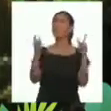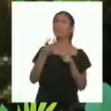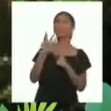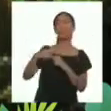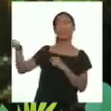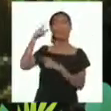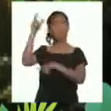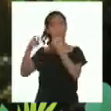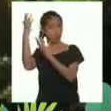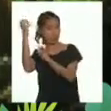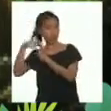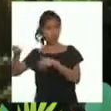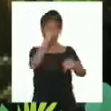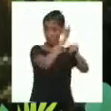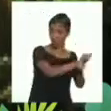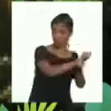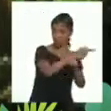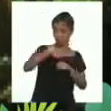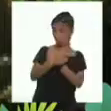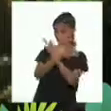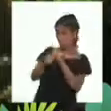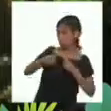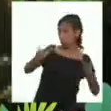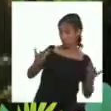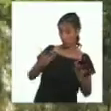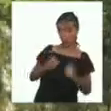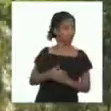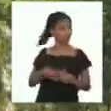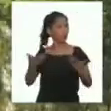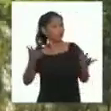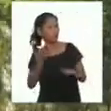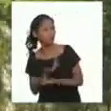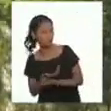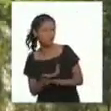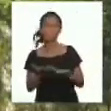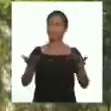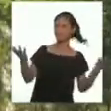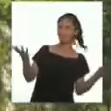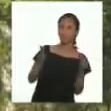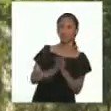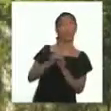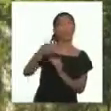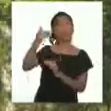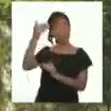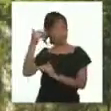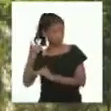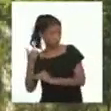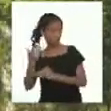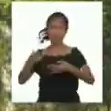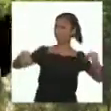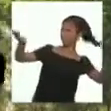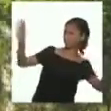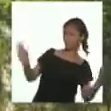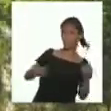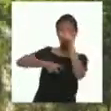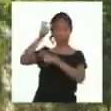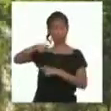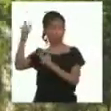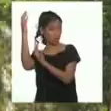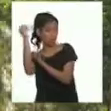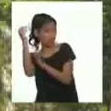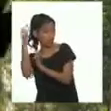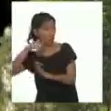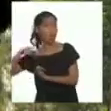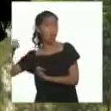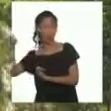de los españoles? ¿Acaso no eran libres? Lo que ocurre es que en aquella época los